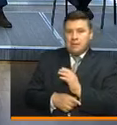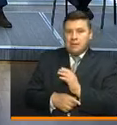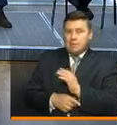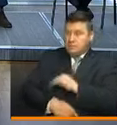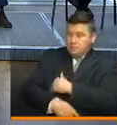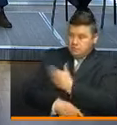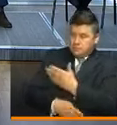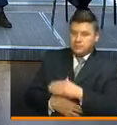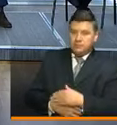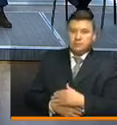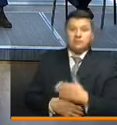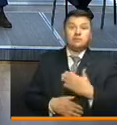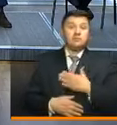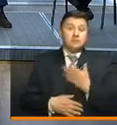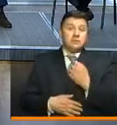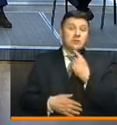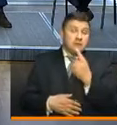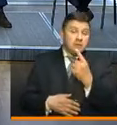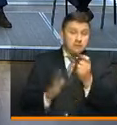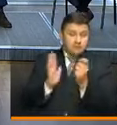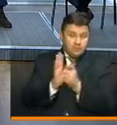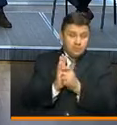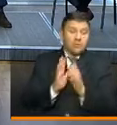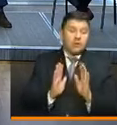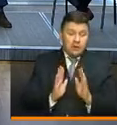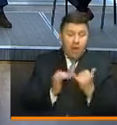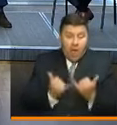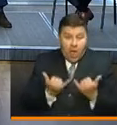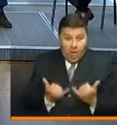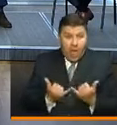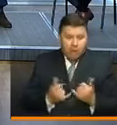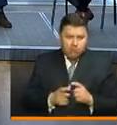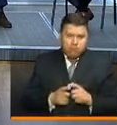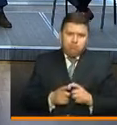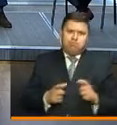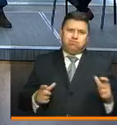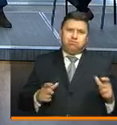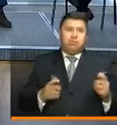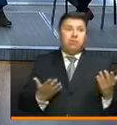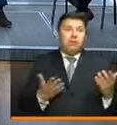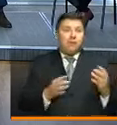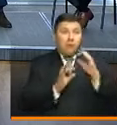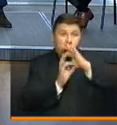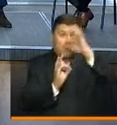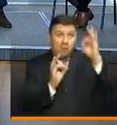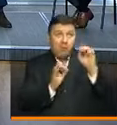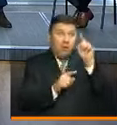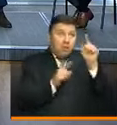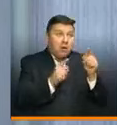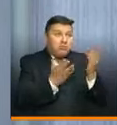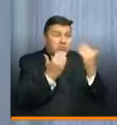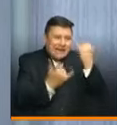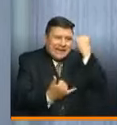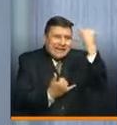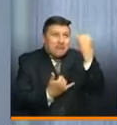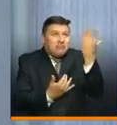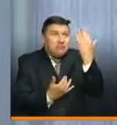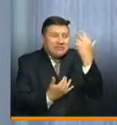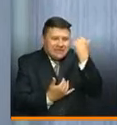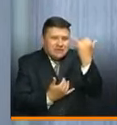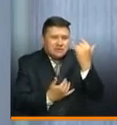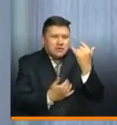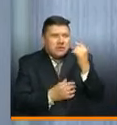ministro. No, yo solo quiero puntualizar que en este momento hay una cantidad de iniciativas regionales que se están dando, que les estamos dando